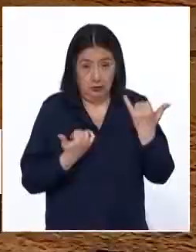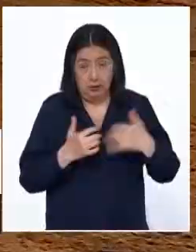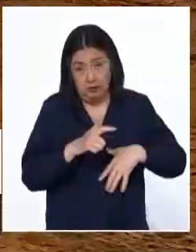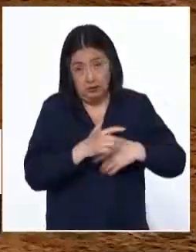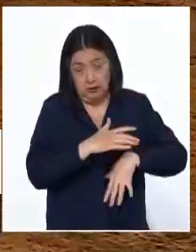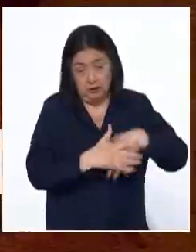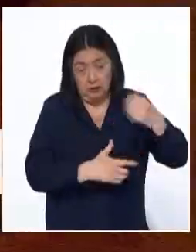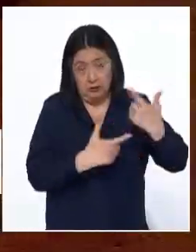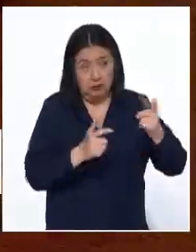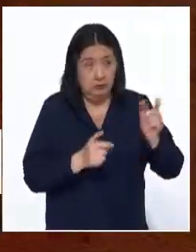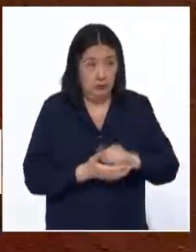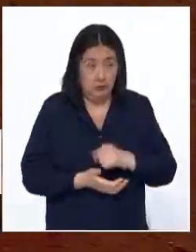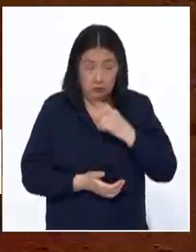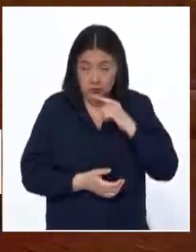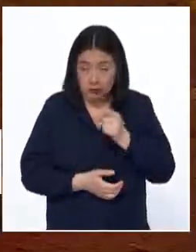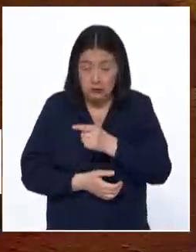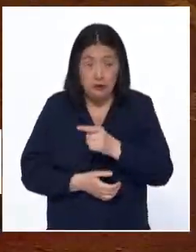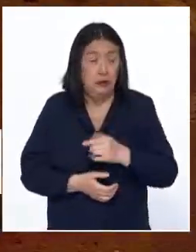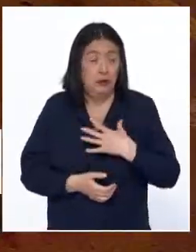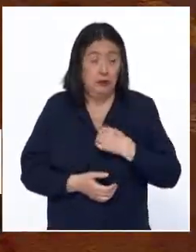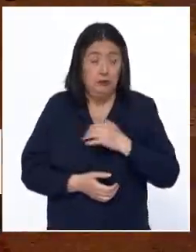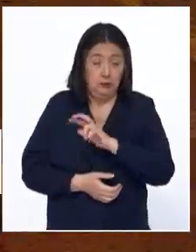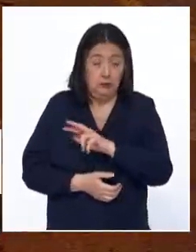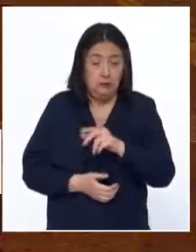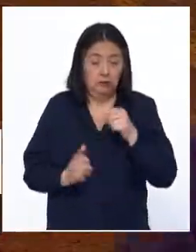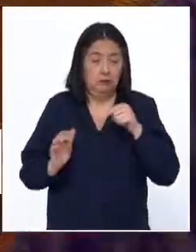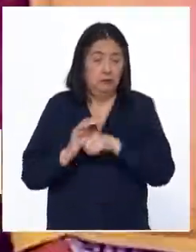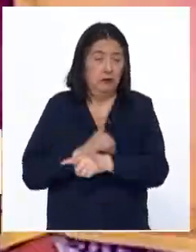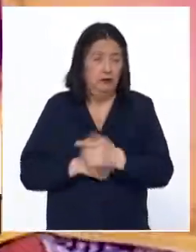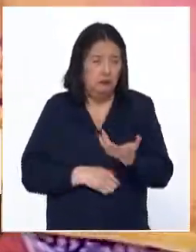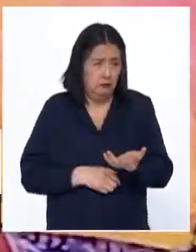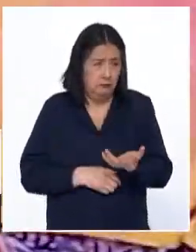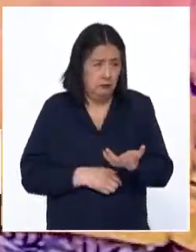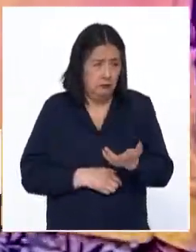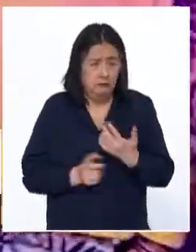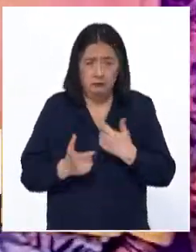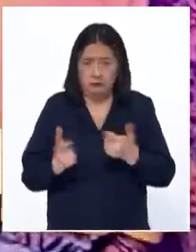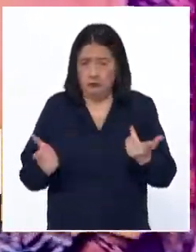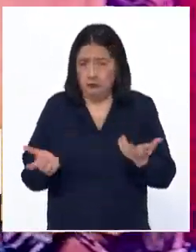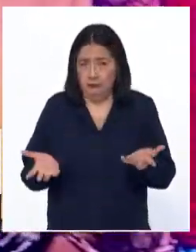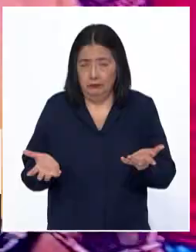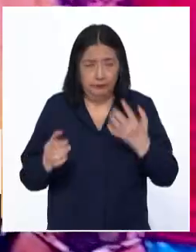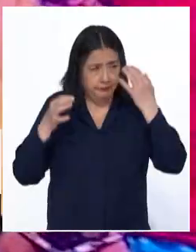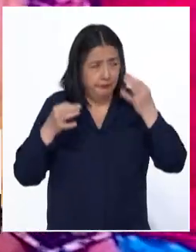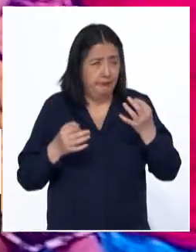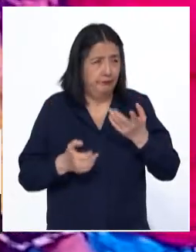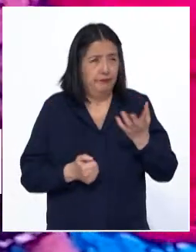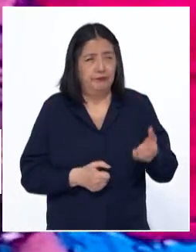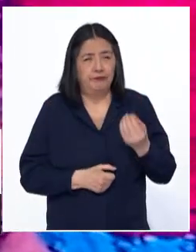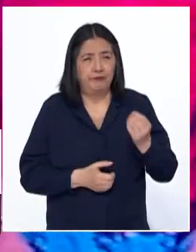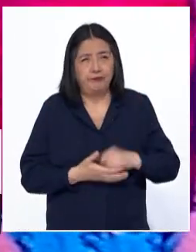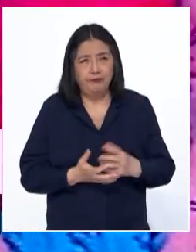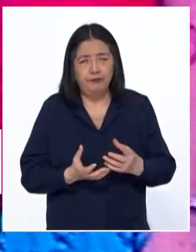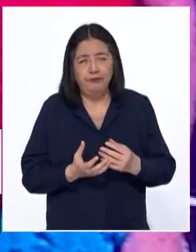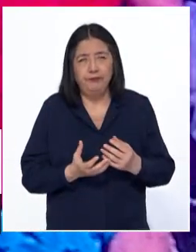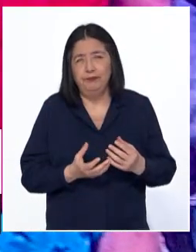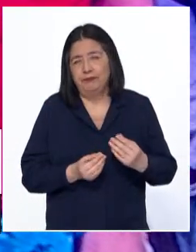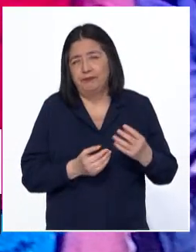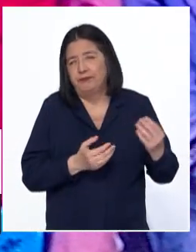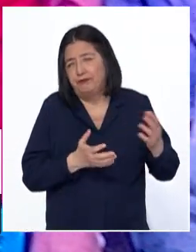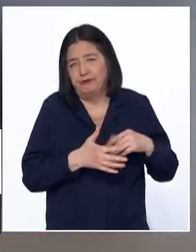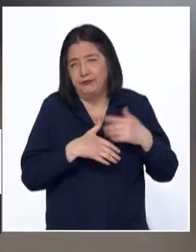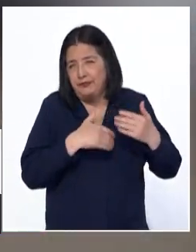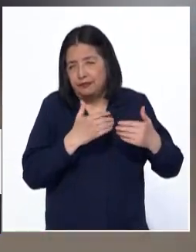suelto, una mujer de 33 años fue asesinada. La razón de su liberación, la decisión, fue por sobreseimiento de la